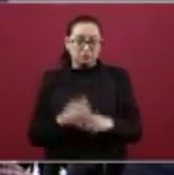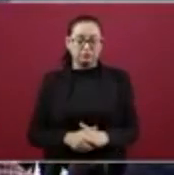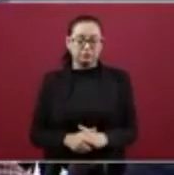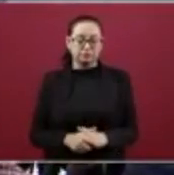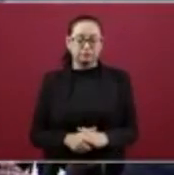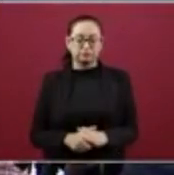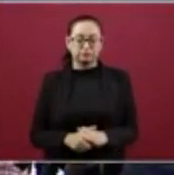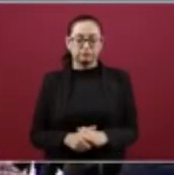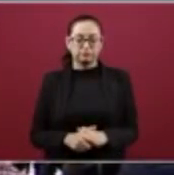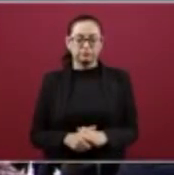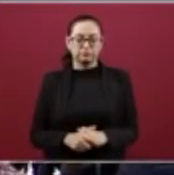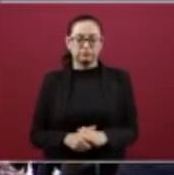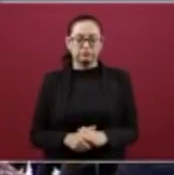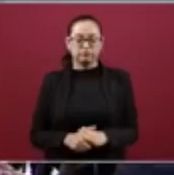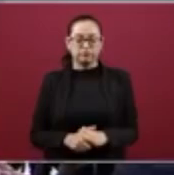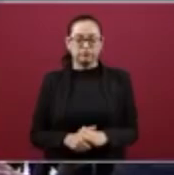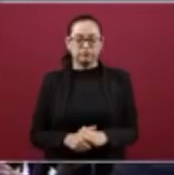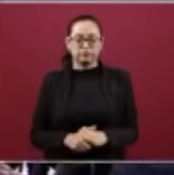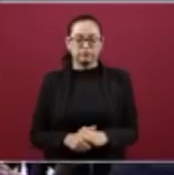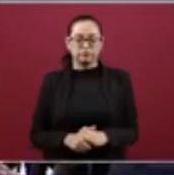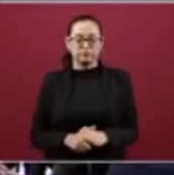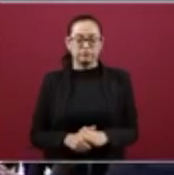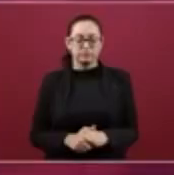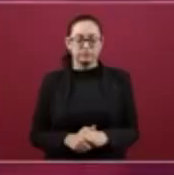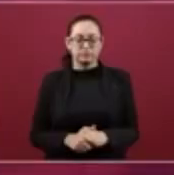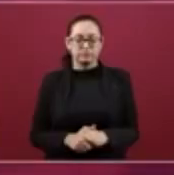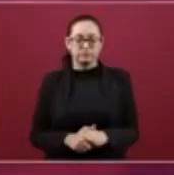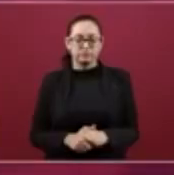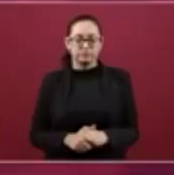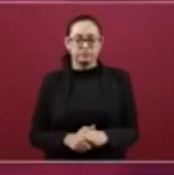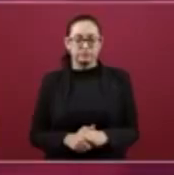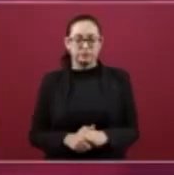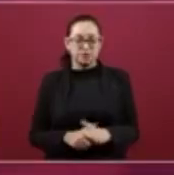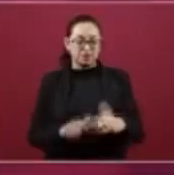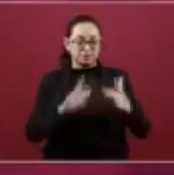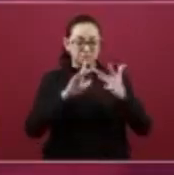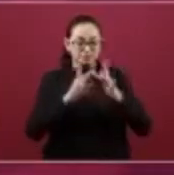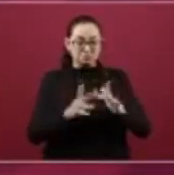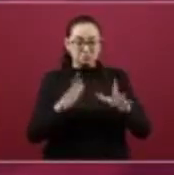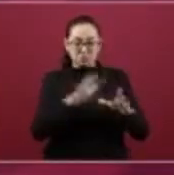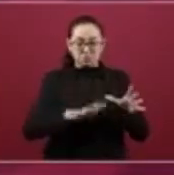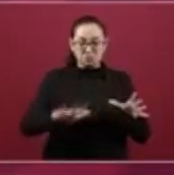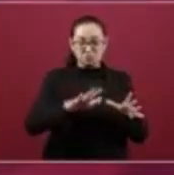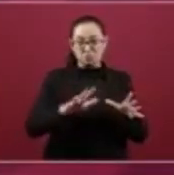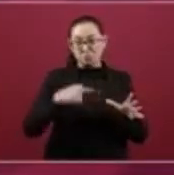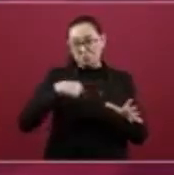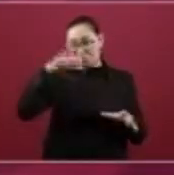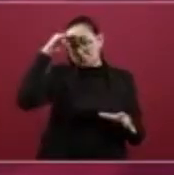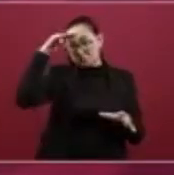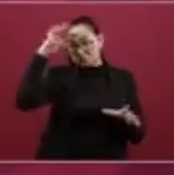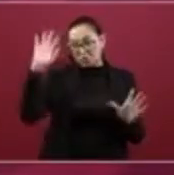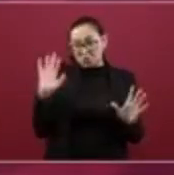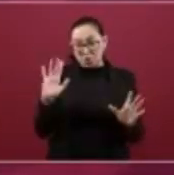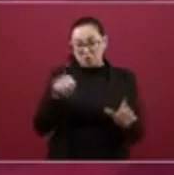porque en las redes sociales sí creo que un sacerdote sí puede